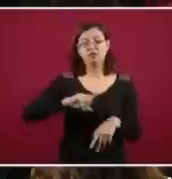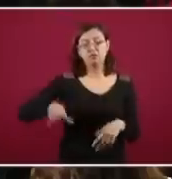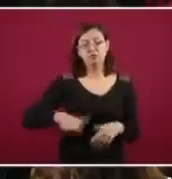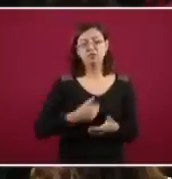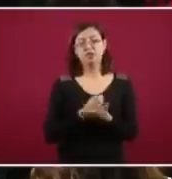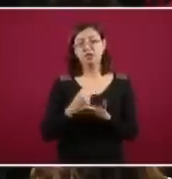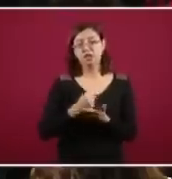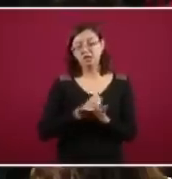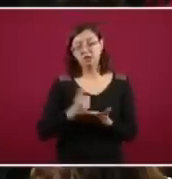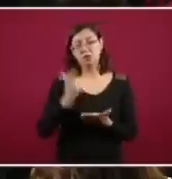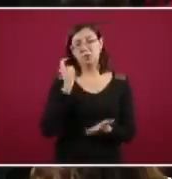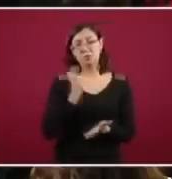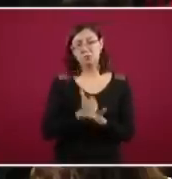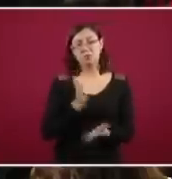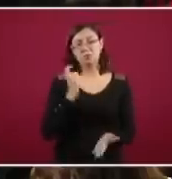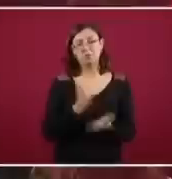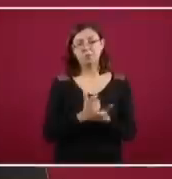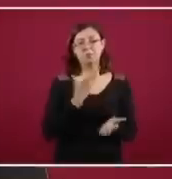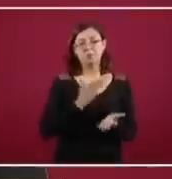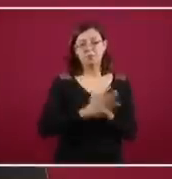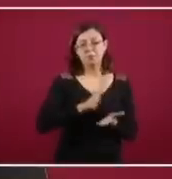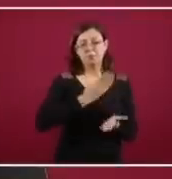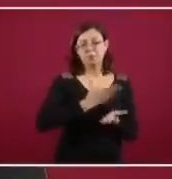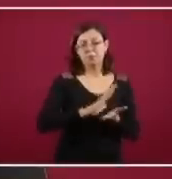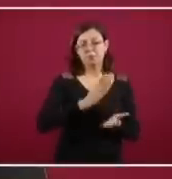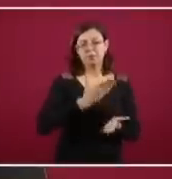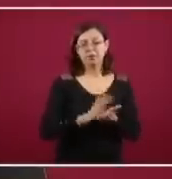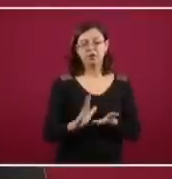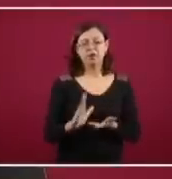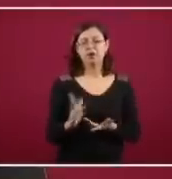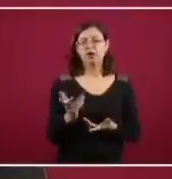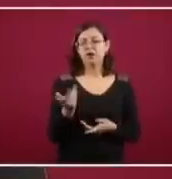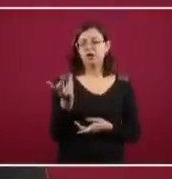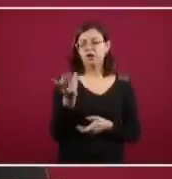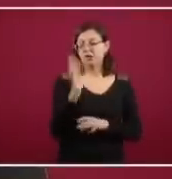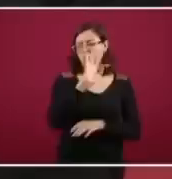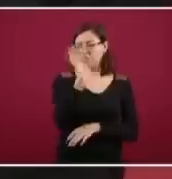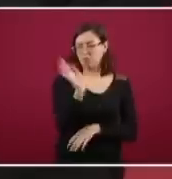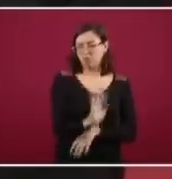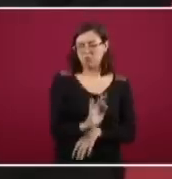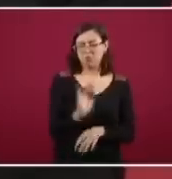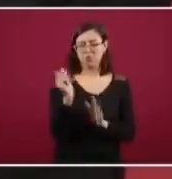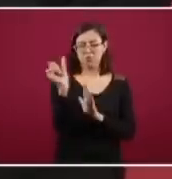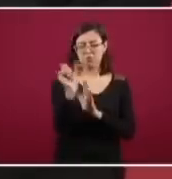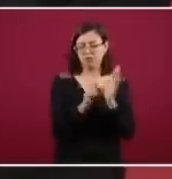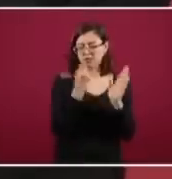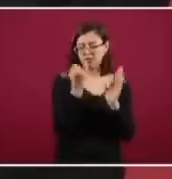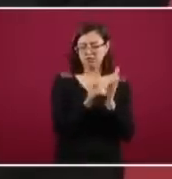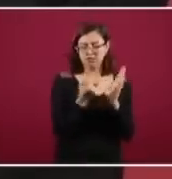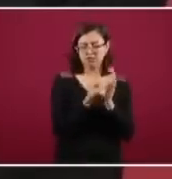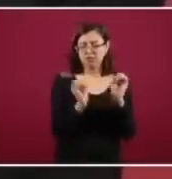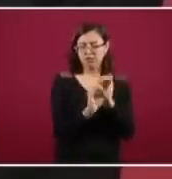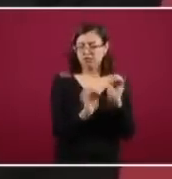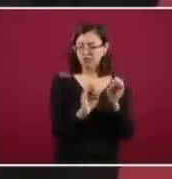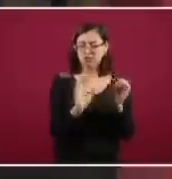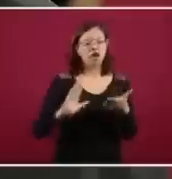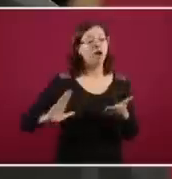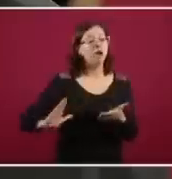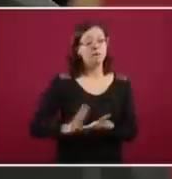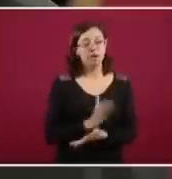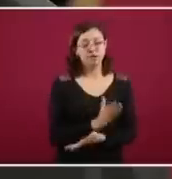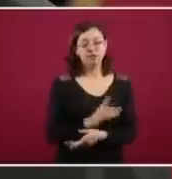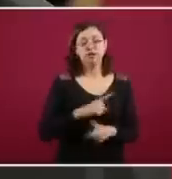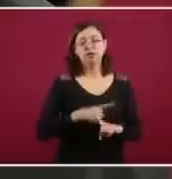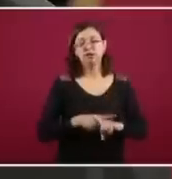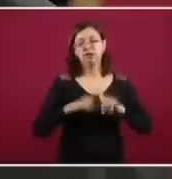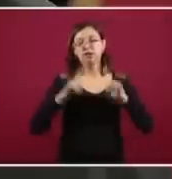como puedes, como, y no me refiero a las promociones a mes sin intereses, que esas sí se contabilizan totalmente, sino a